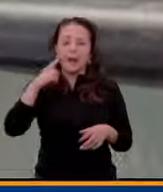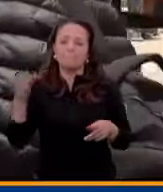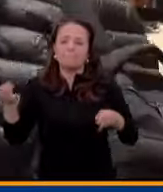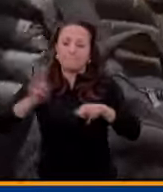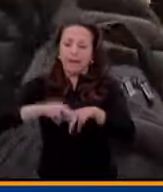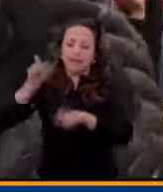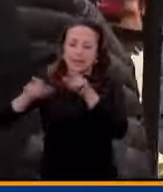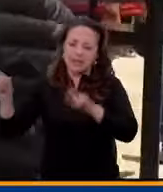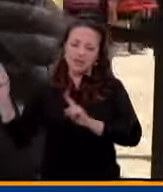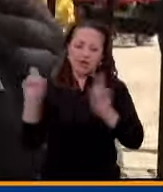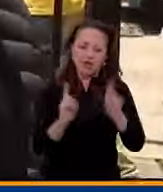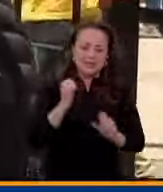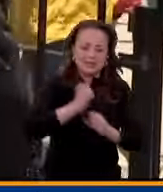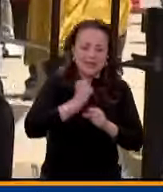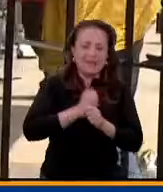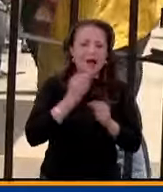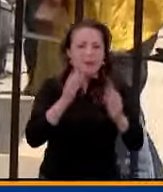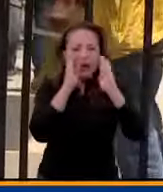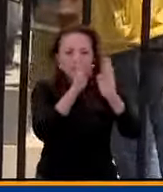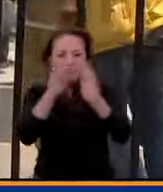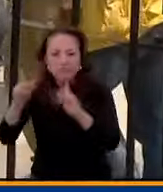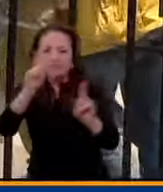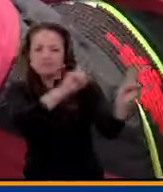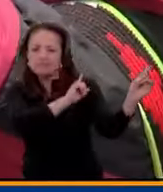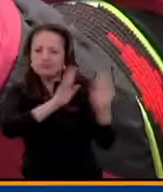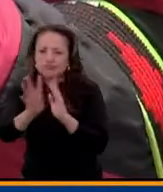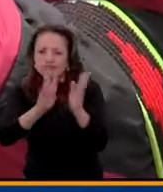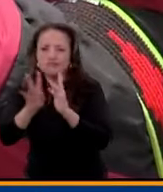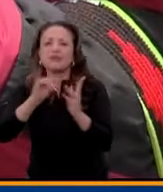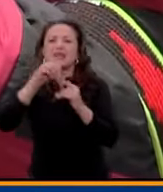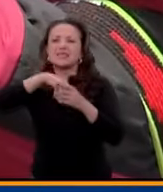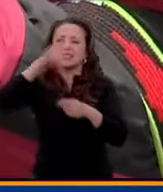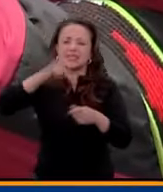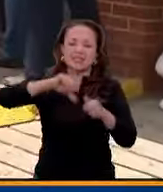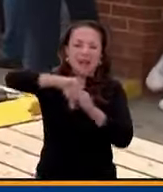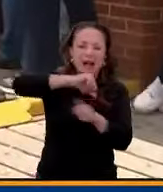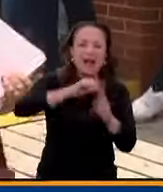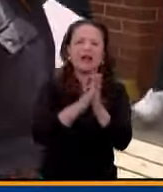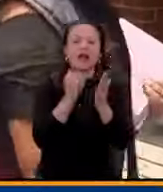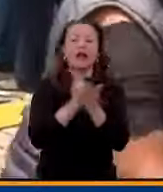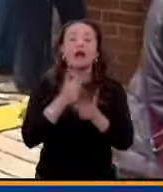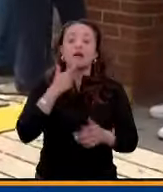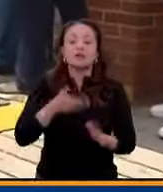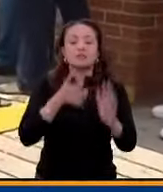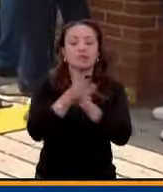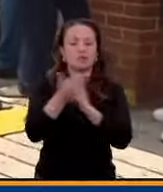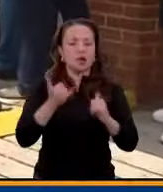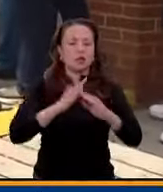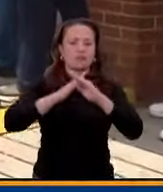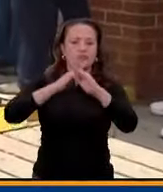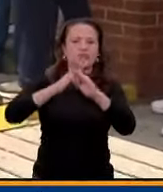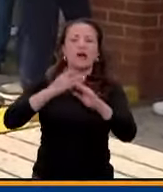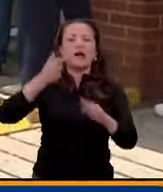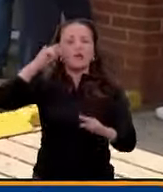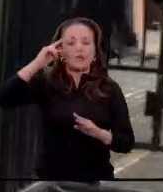quienes lleguen a tramitar su pasaporte y, según la Cancillería, el sistema quedó blindado contra los